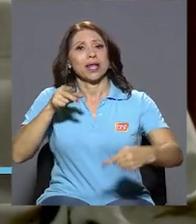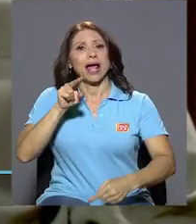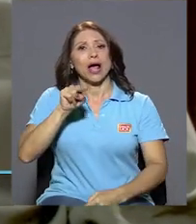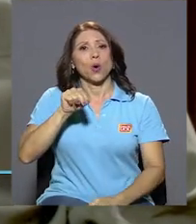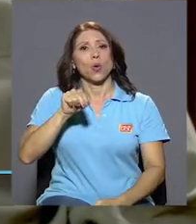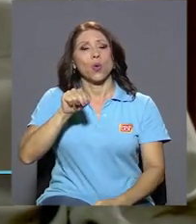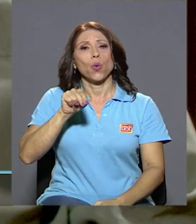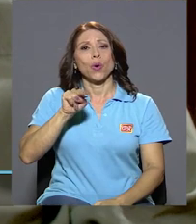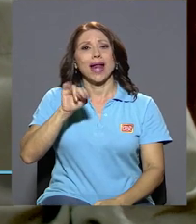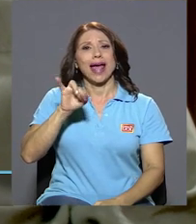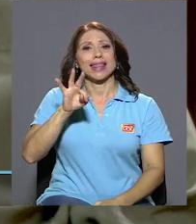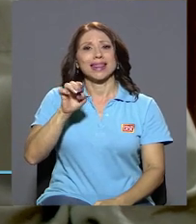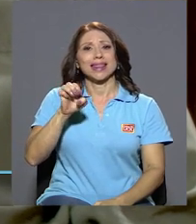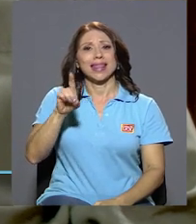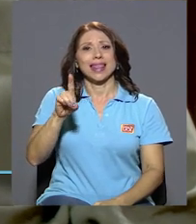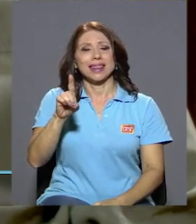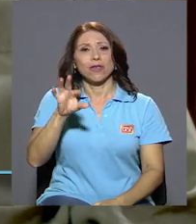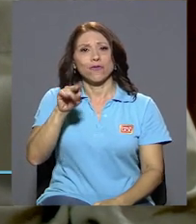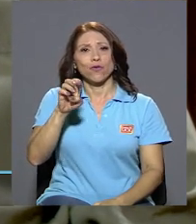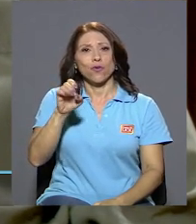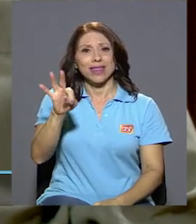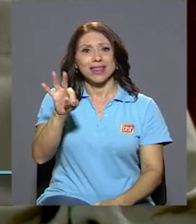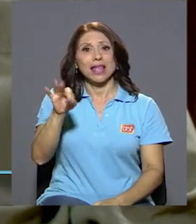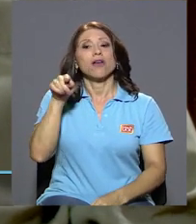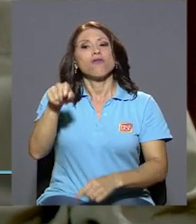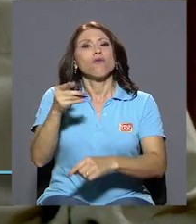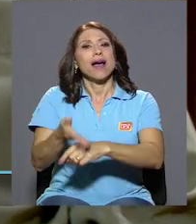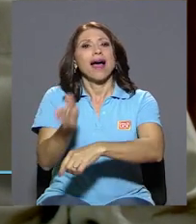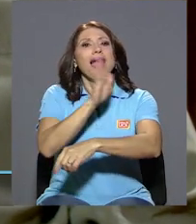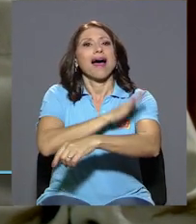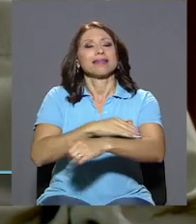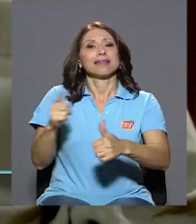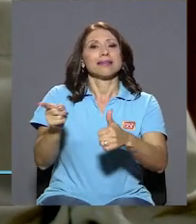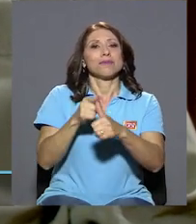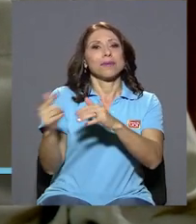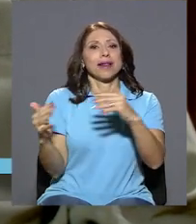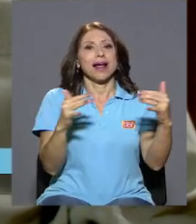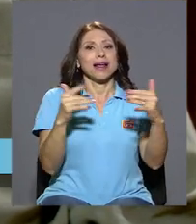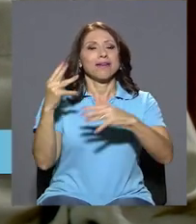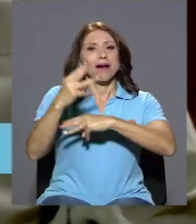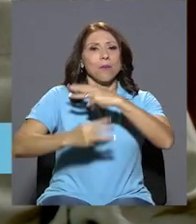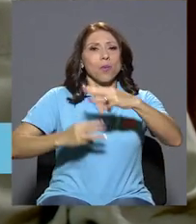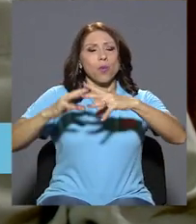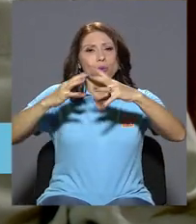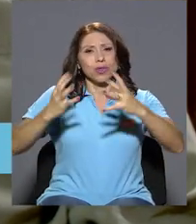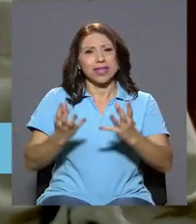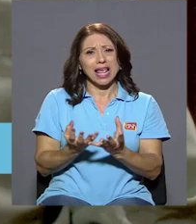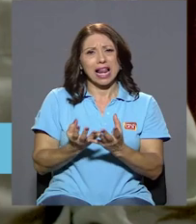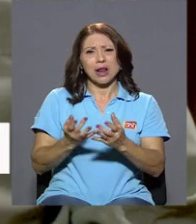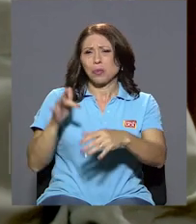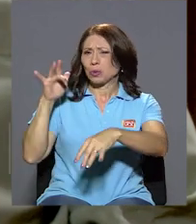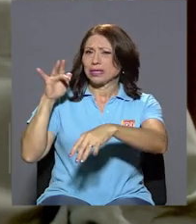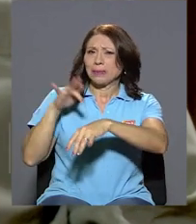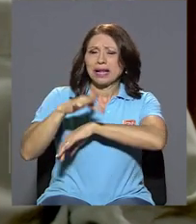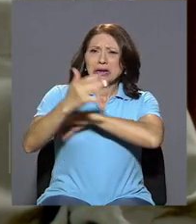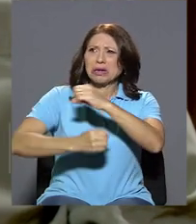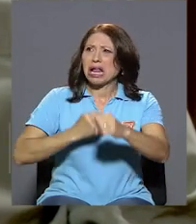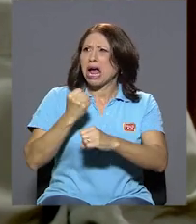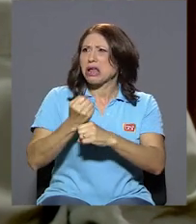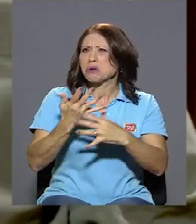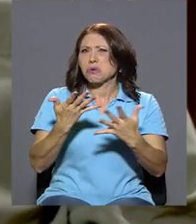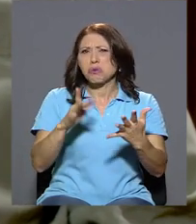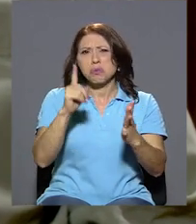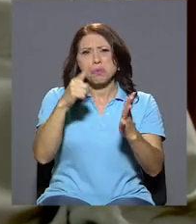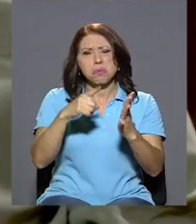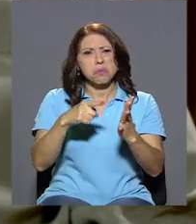la united fue antes de la primera guerra mundial sí muy temprano muy temprano en el 10 creó